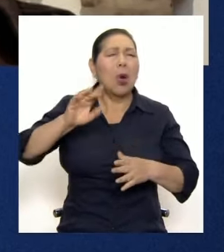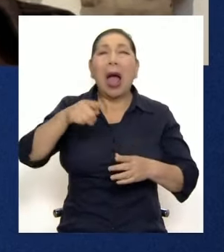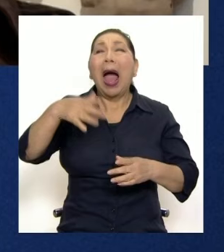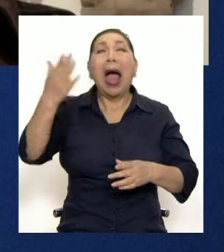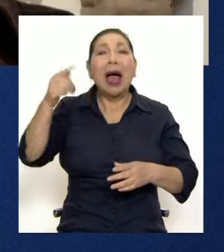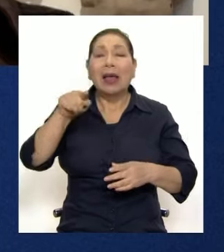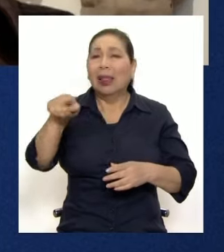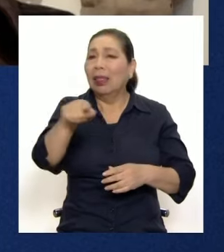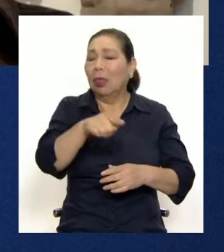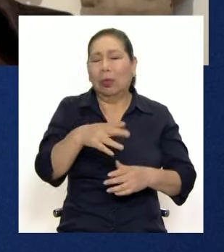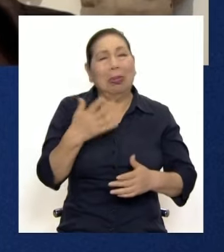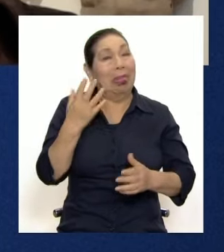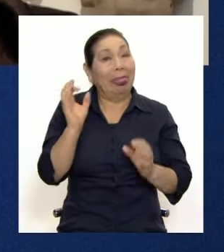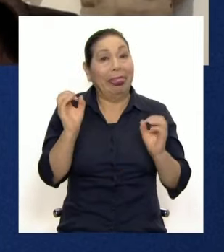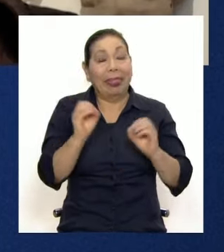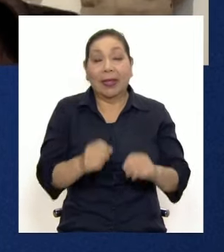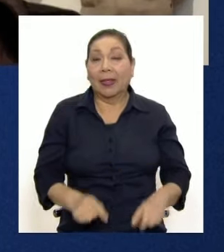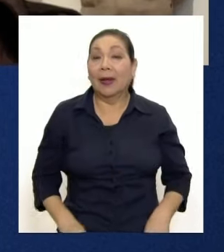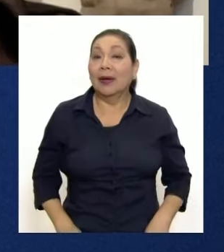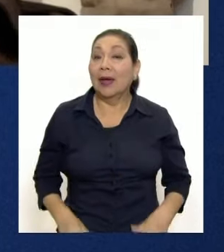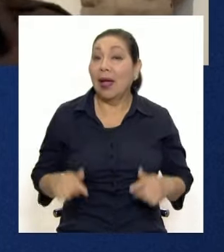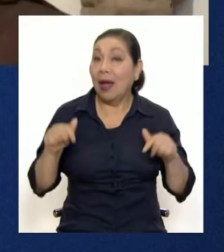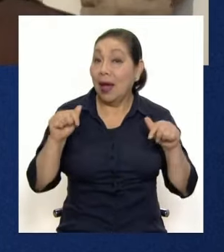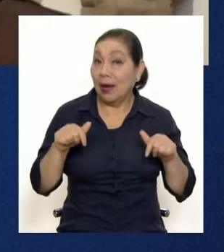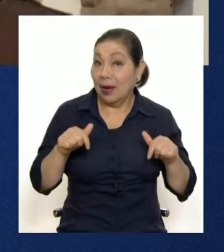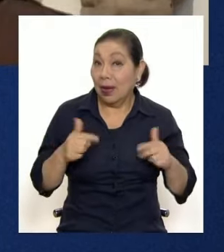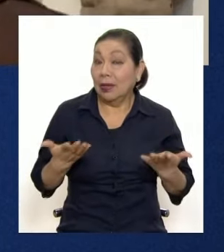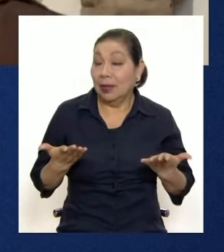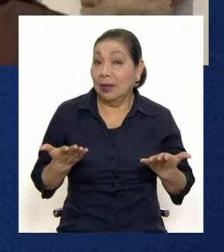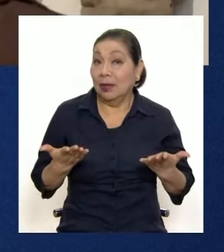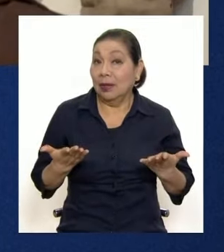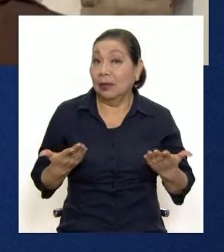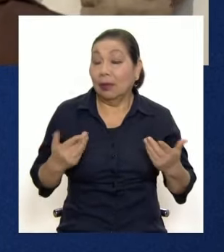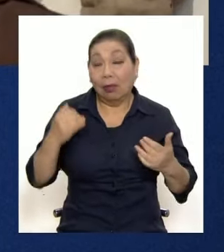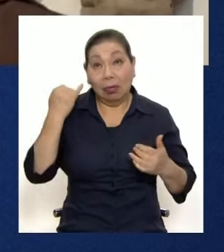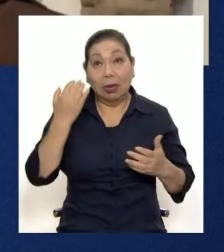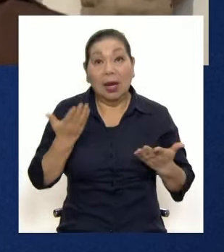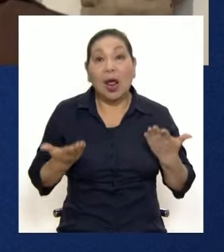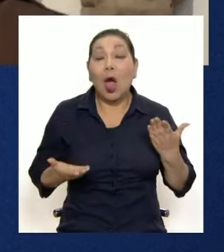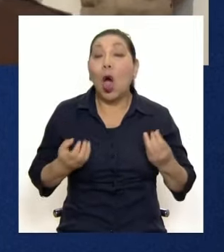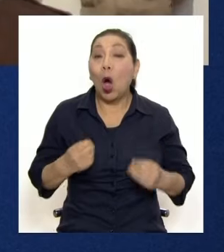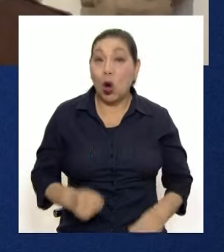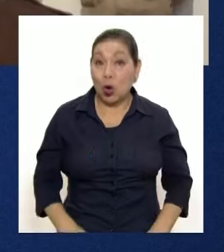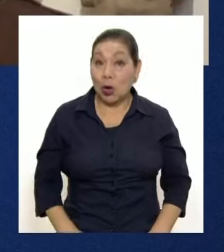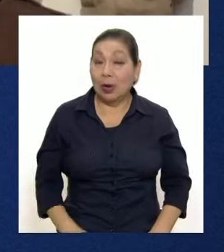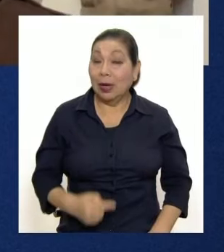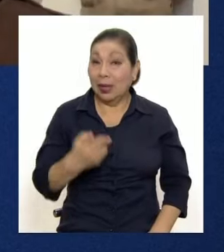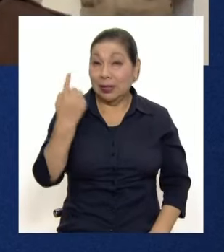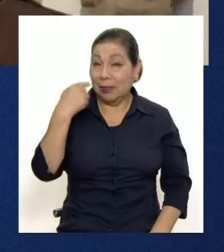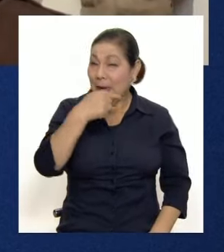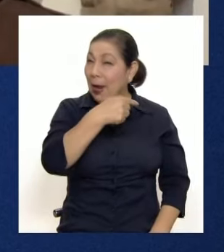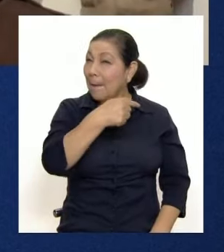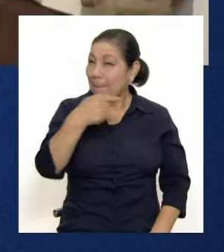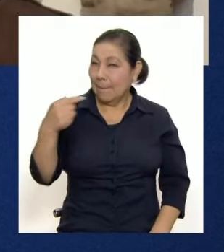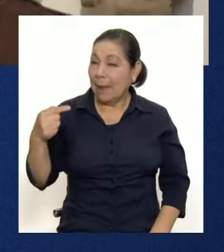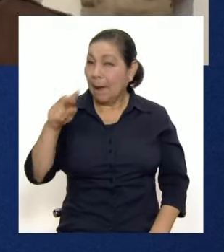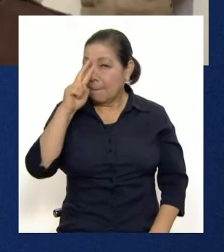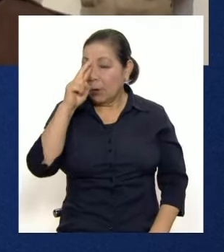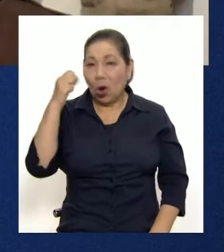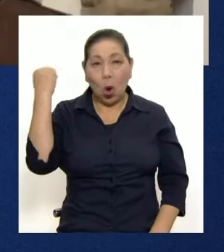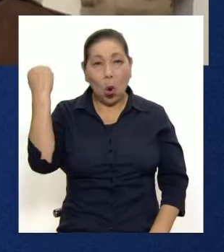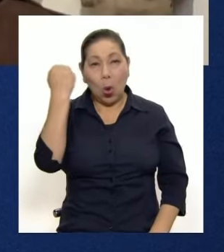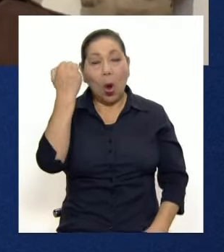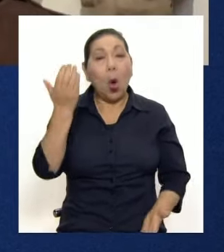no hubiéramos imaginado y y y también fuera de nuestra imaginación está que la semana pasada El Perú ha